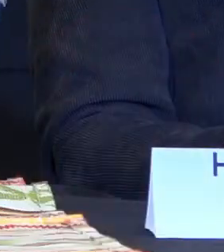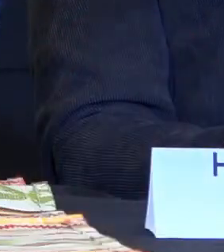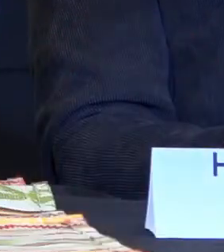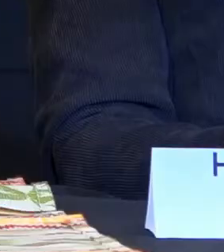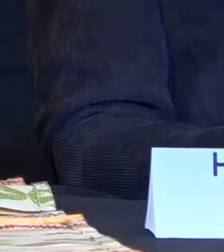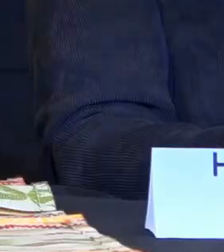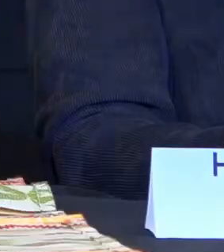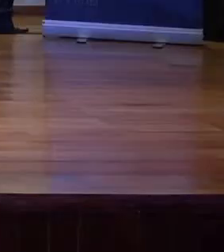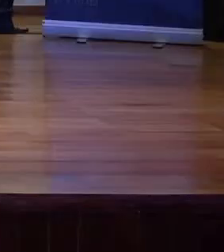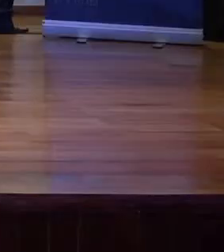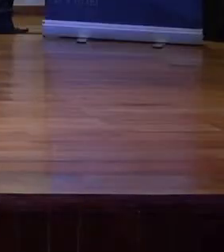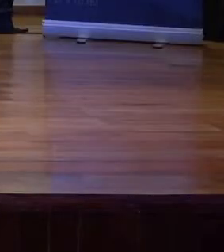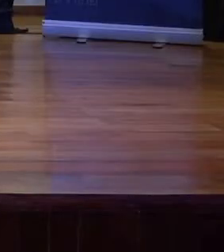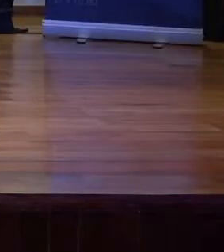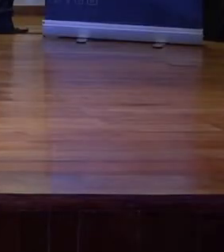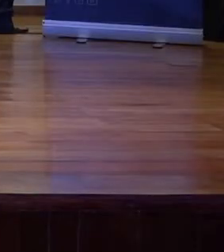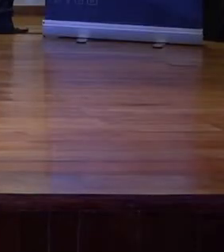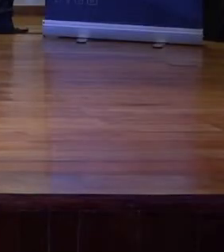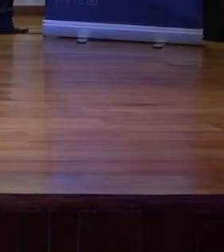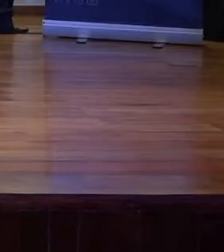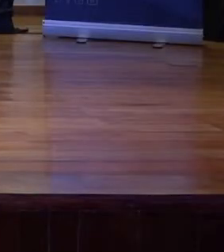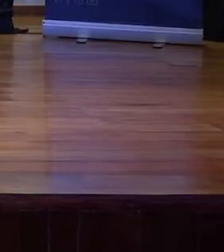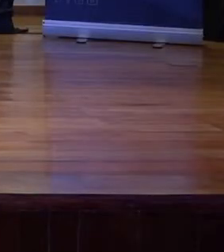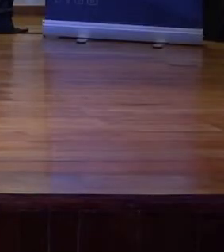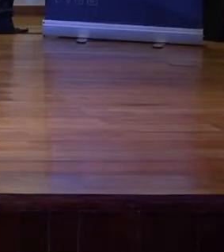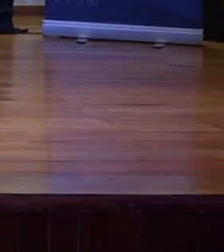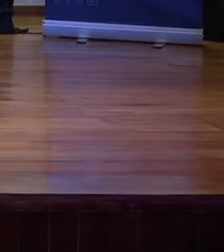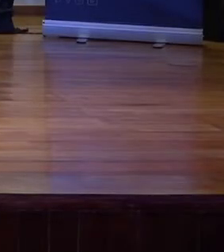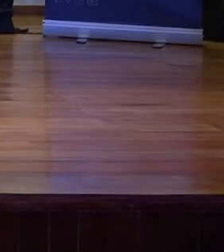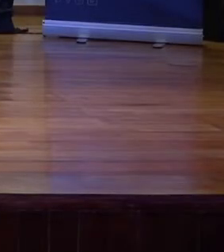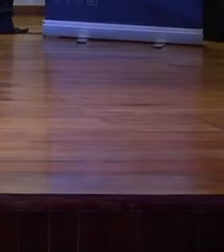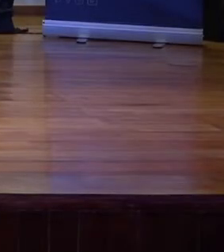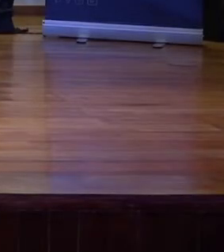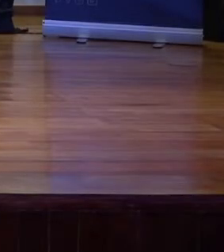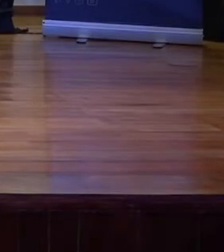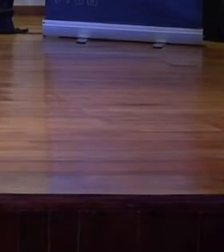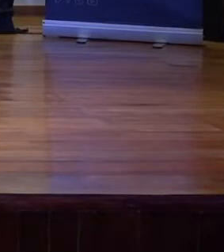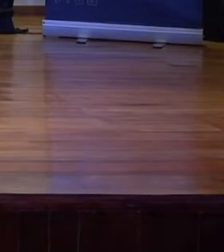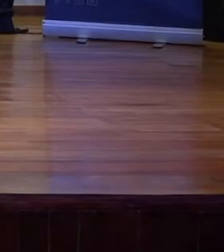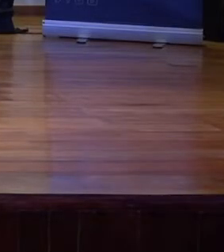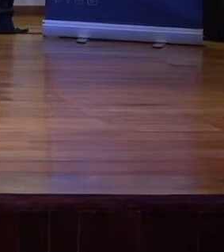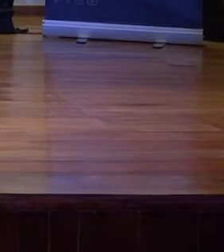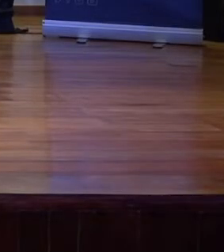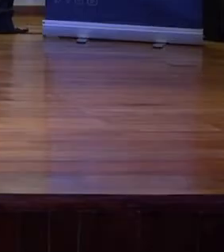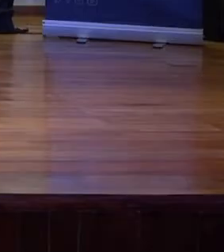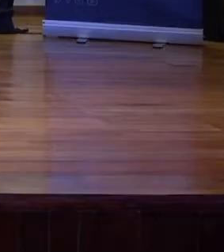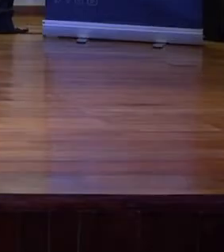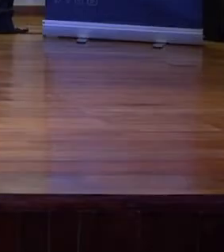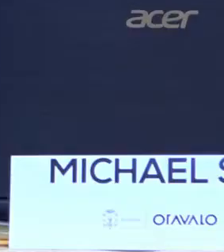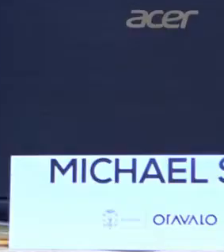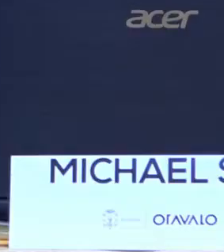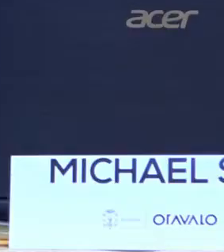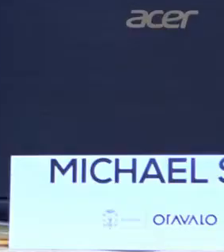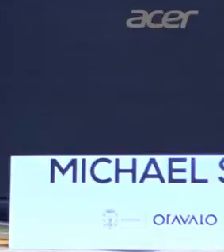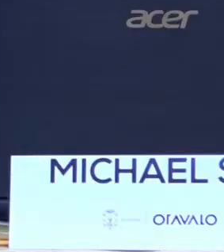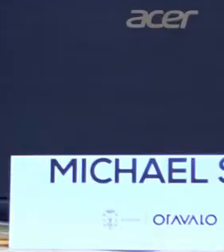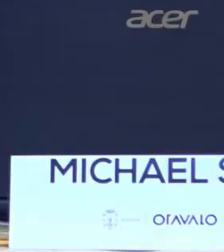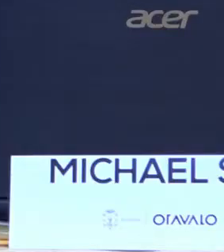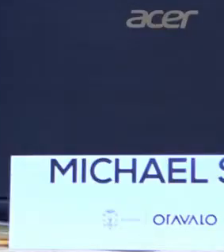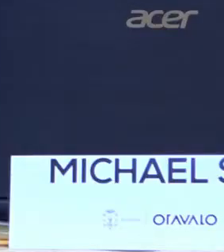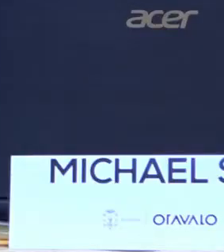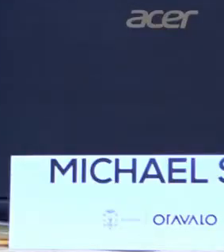Shinayata, Tauca Causaikuna, Punyamanda, Kindi Wasipi, Wambra Kunapa, Tandamahuita, Rurarirka, Shinayata,